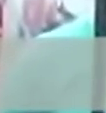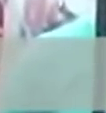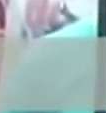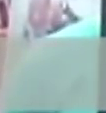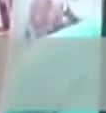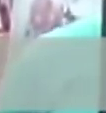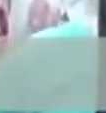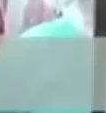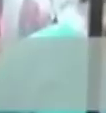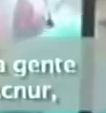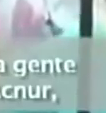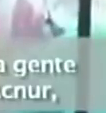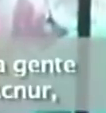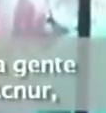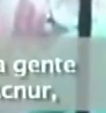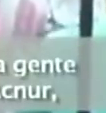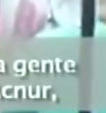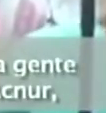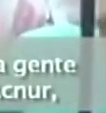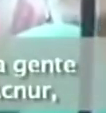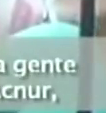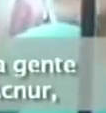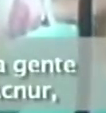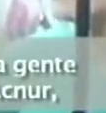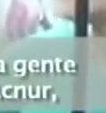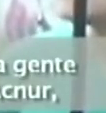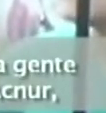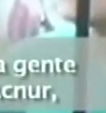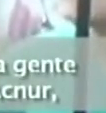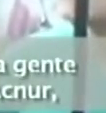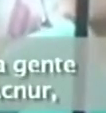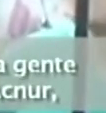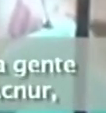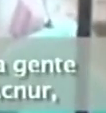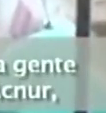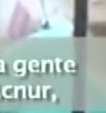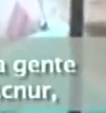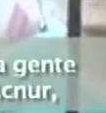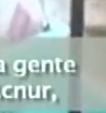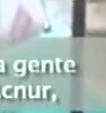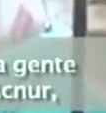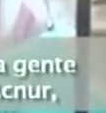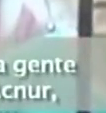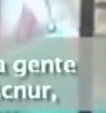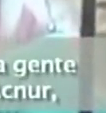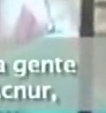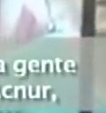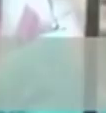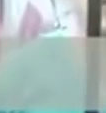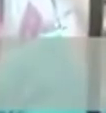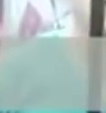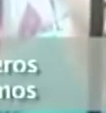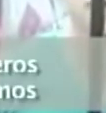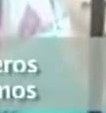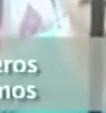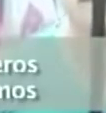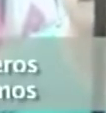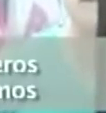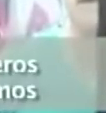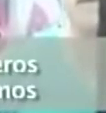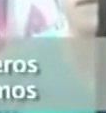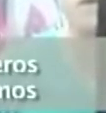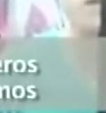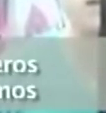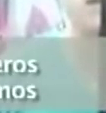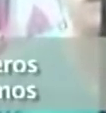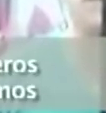Sargento, del Ejército. ¿Cuál es la situación? Bueno, hoy recibimos la noticia de un agente de ACNUR, uno representante de ACNUR, mi